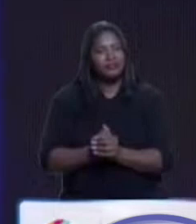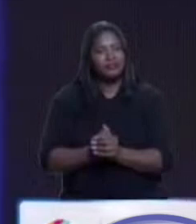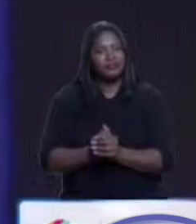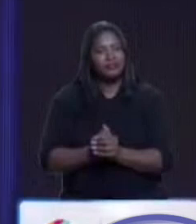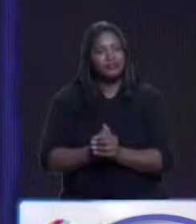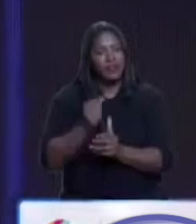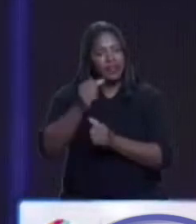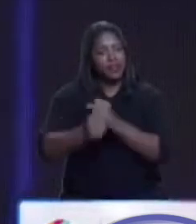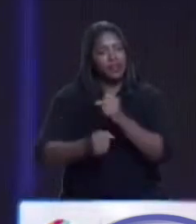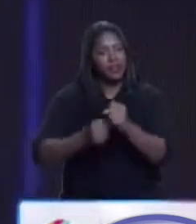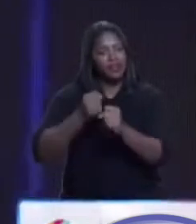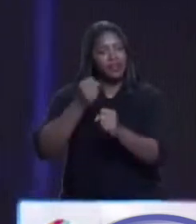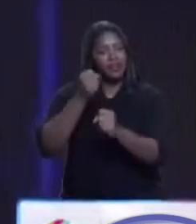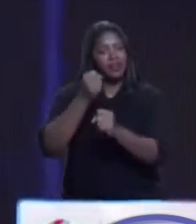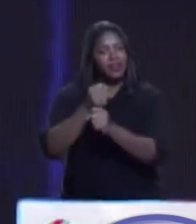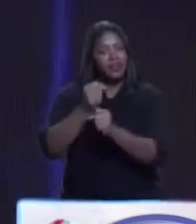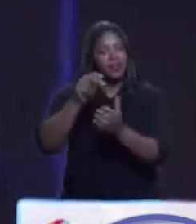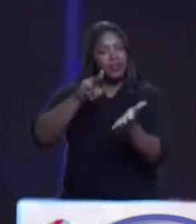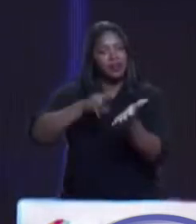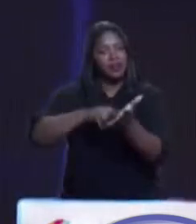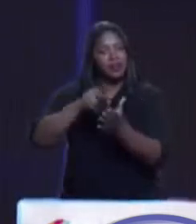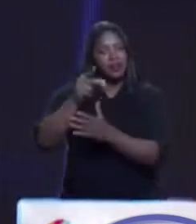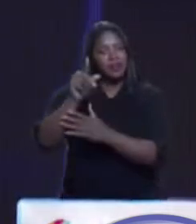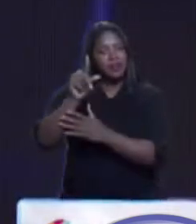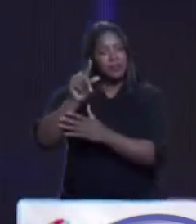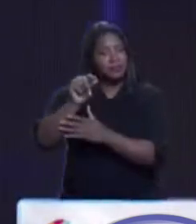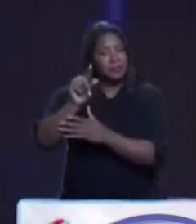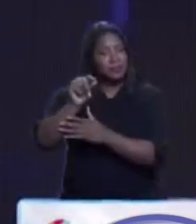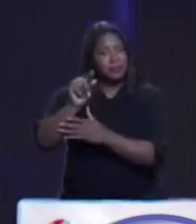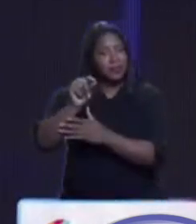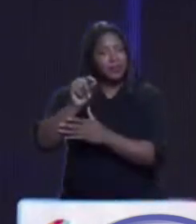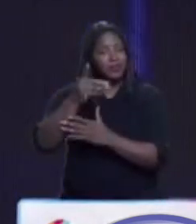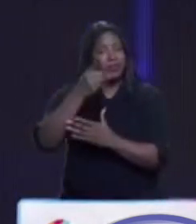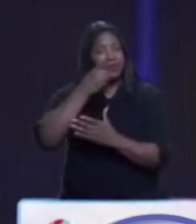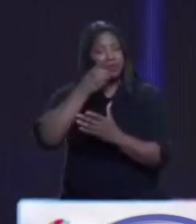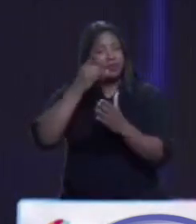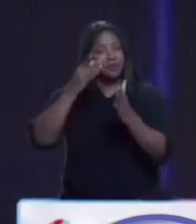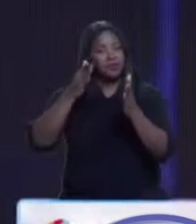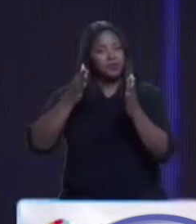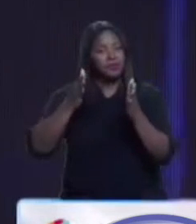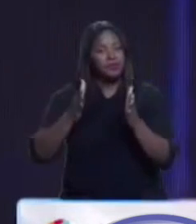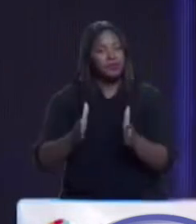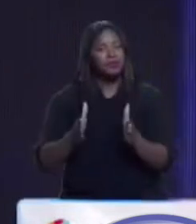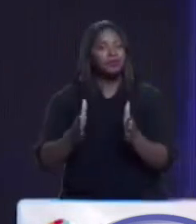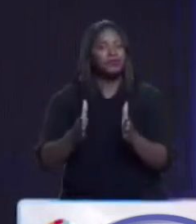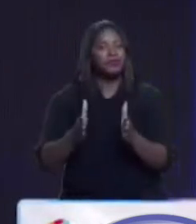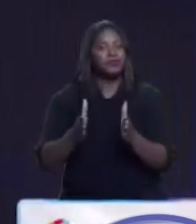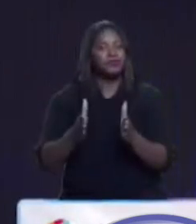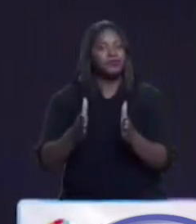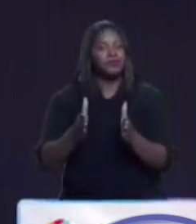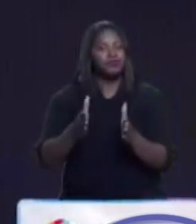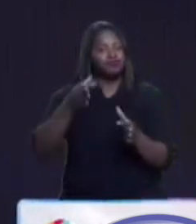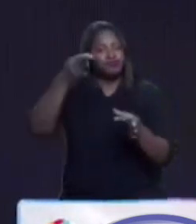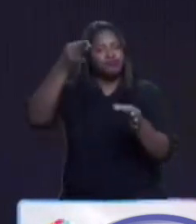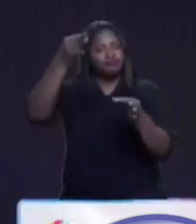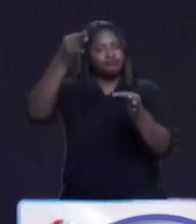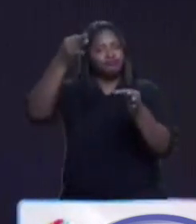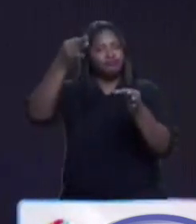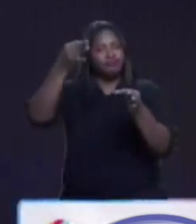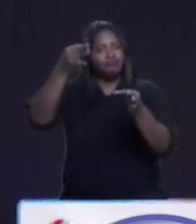en el año 2020 los dominicanos tomaron una